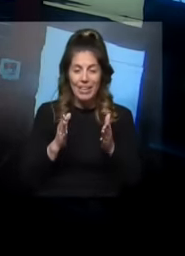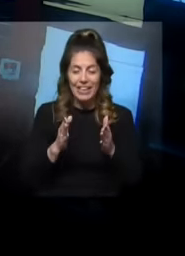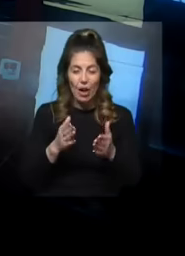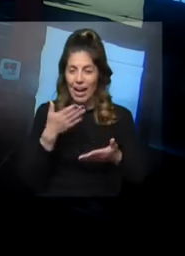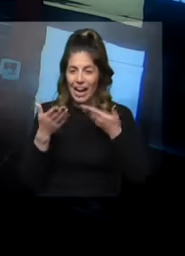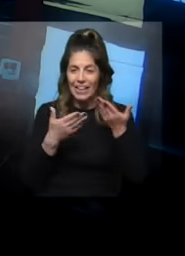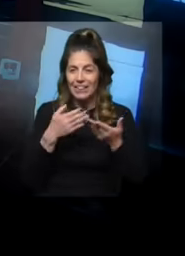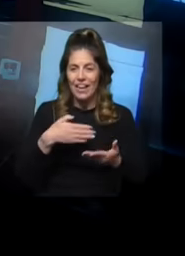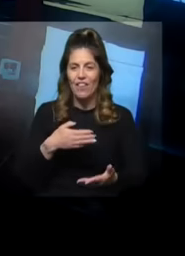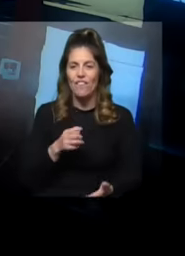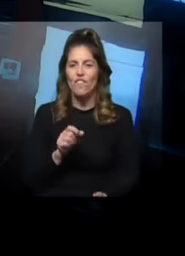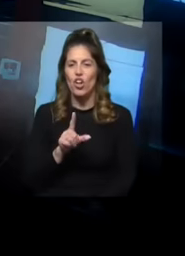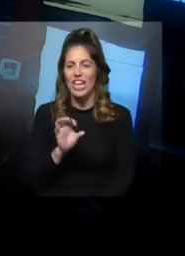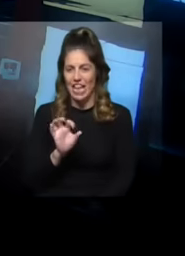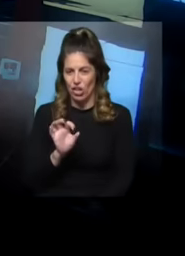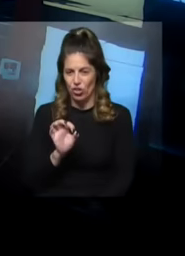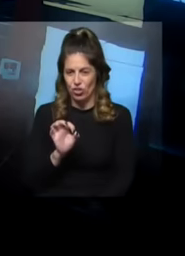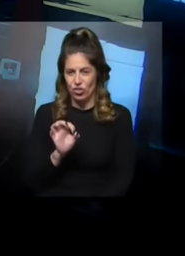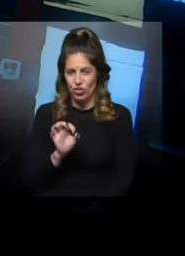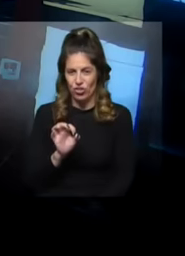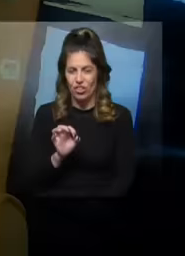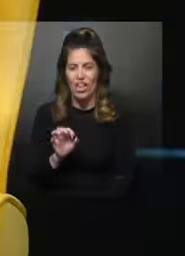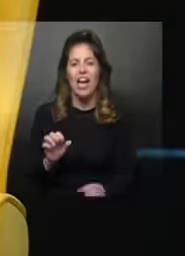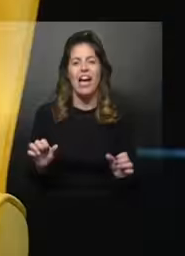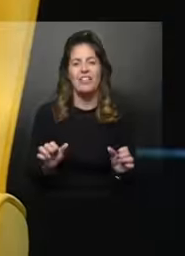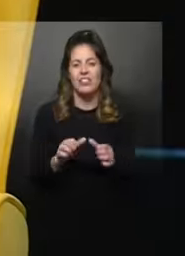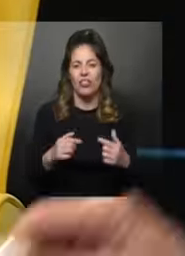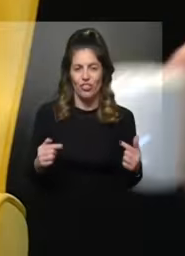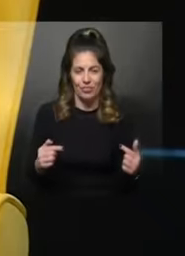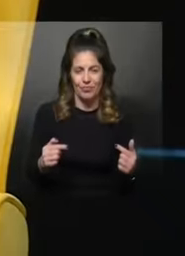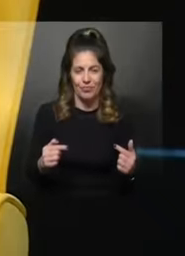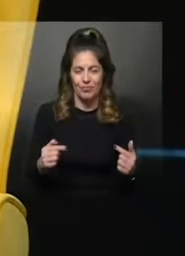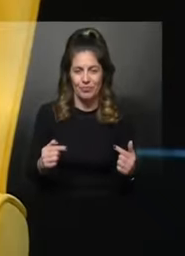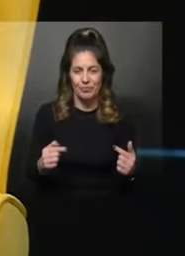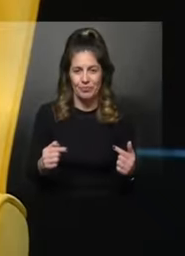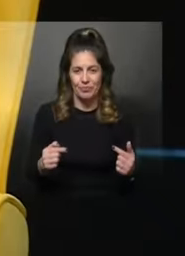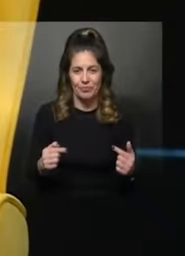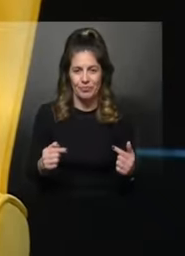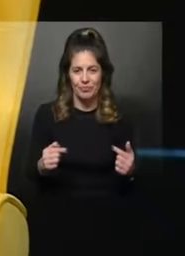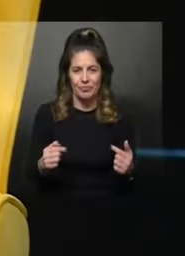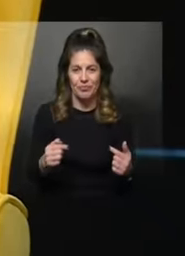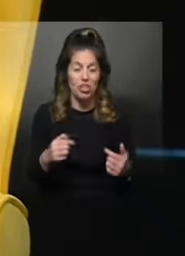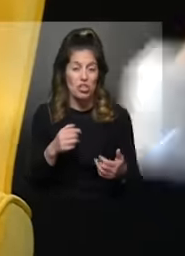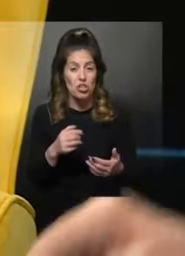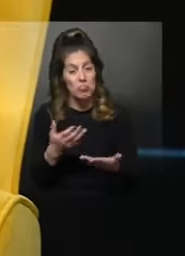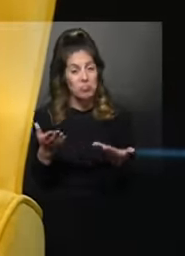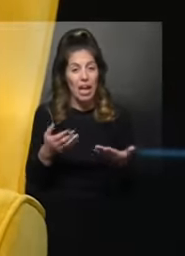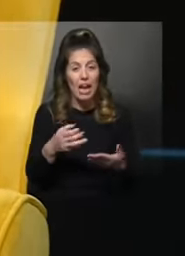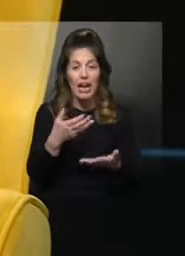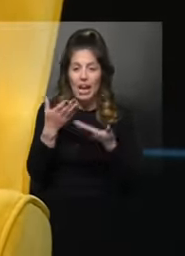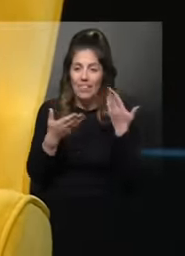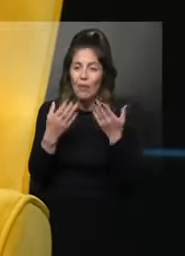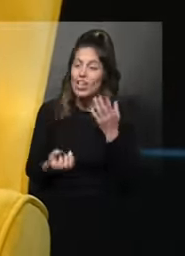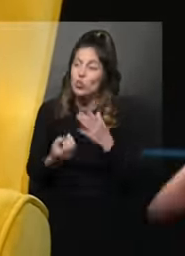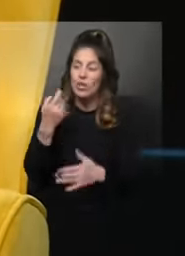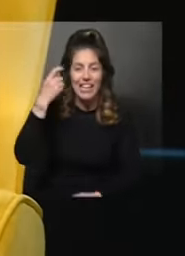Mirá. Entonces, con Bachilla Lencina, hacíamos cosas, sí, con... Entonces, interpretaba. Entonces, ahí surge